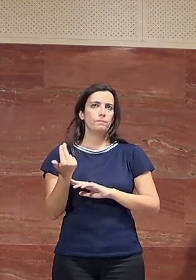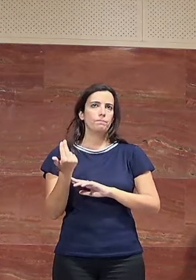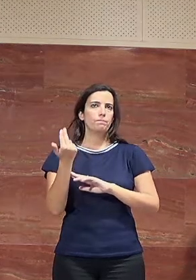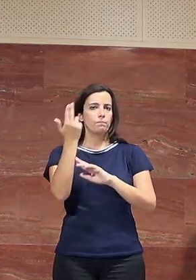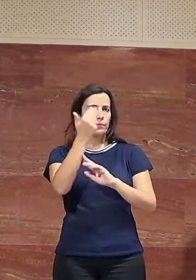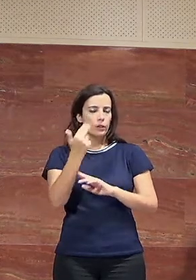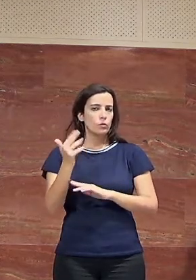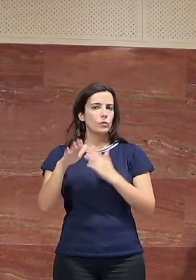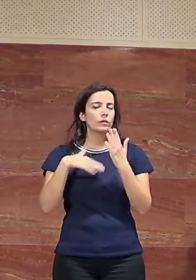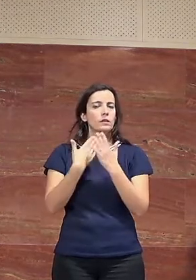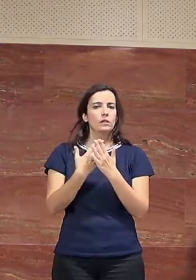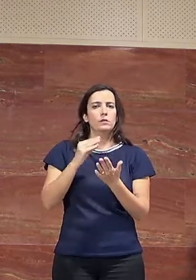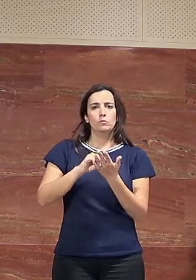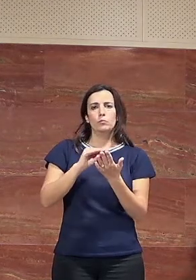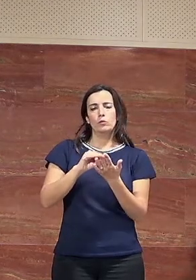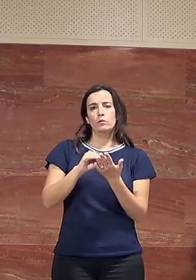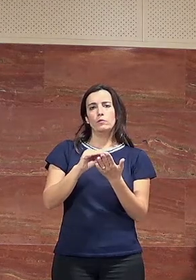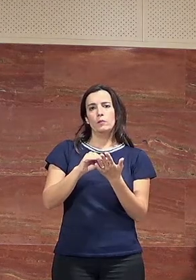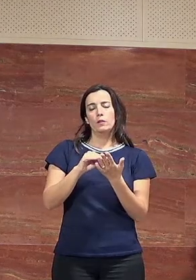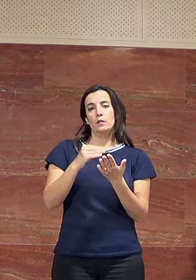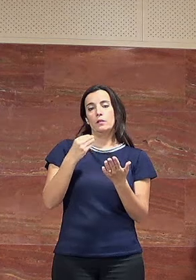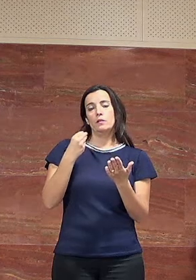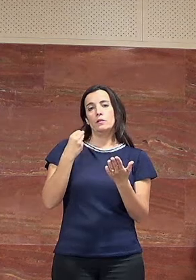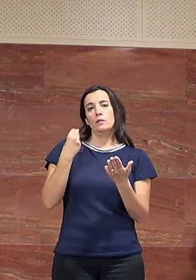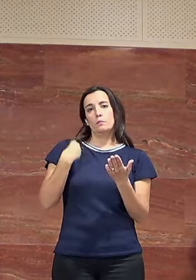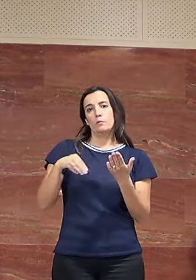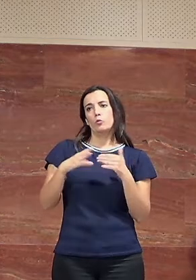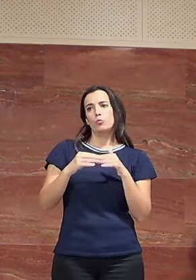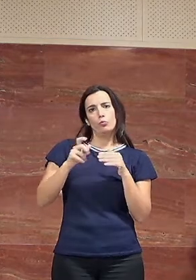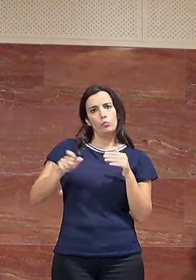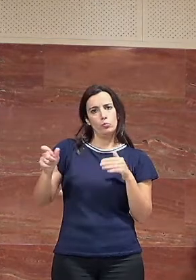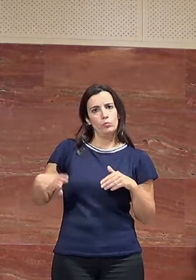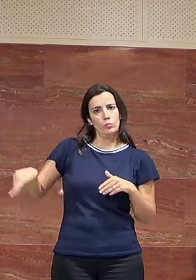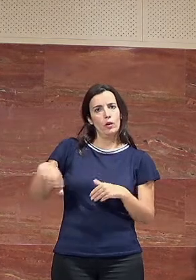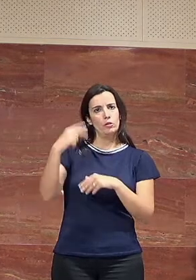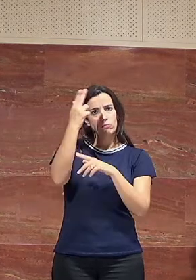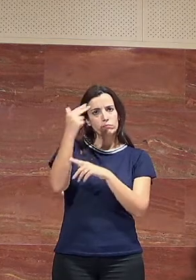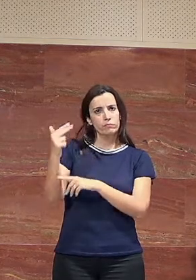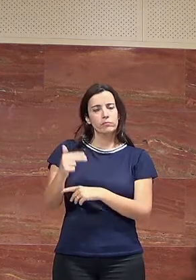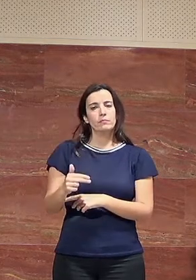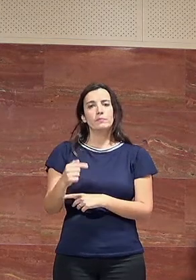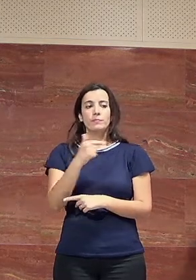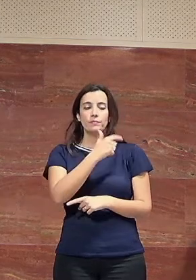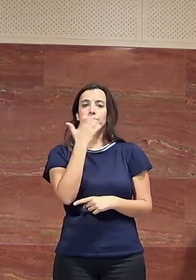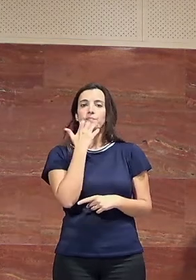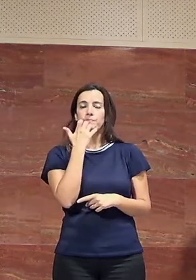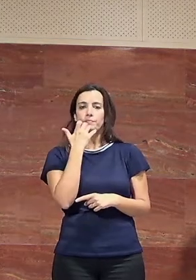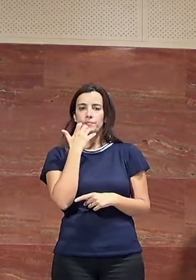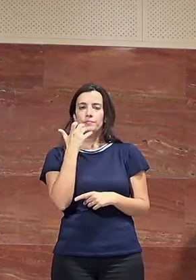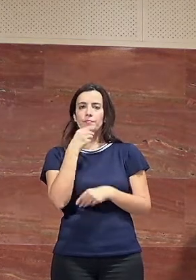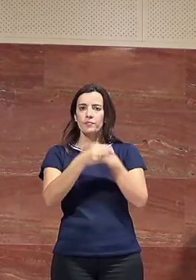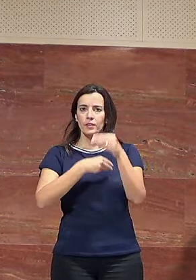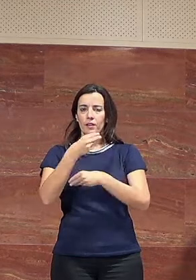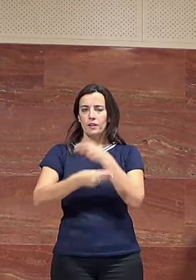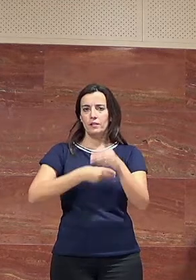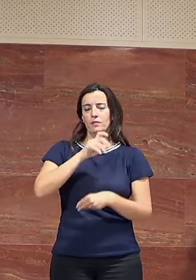incluso en muchos casos, la aplicación por parte de los usuarios. Y aquí hay ejemplos de cómo se interviene, a veces